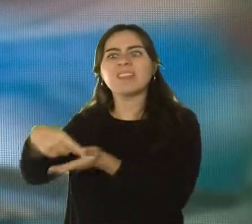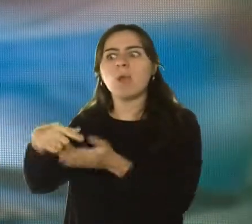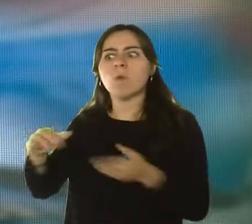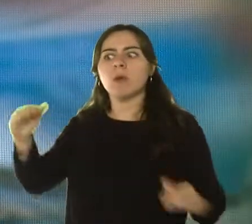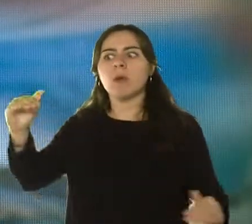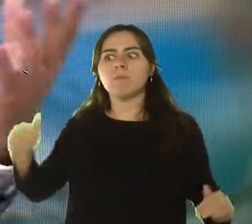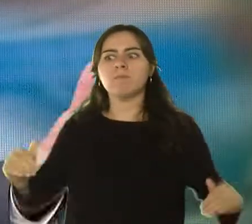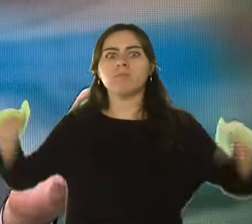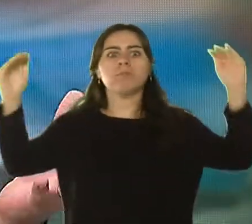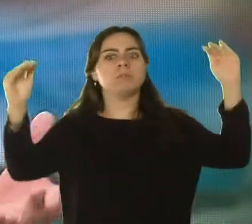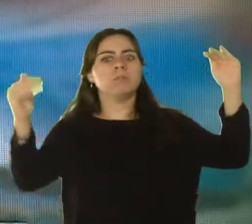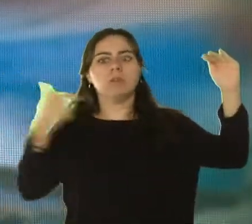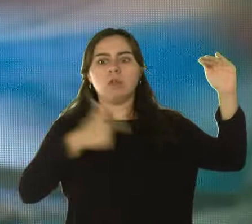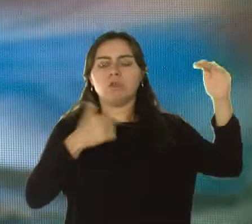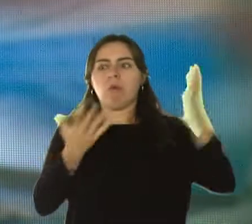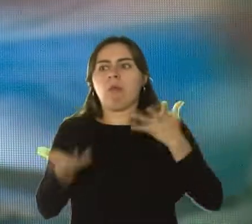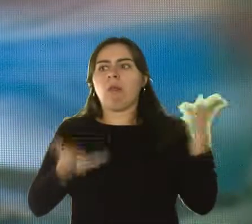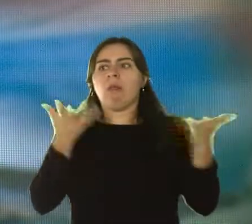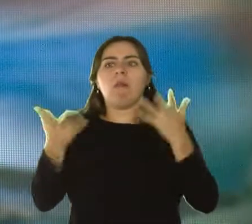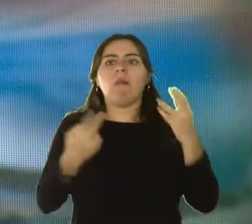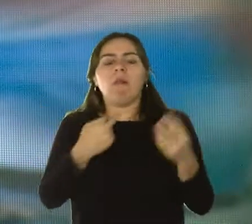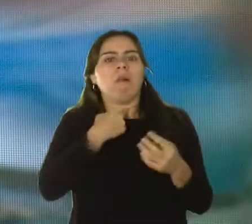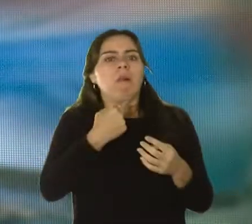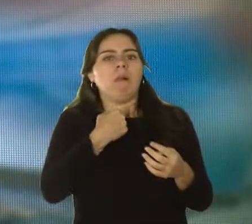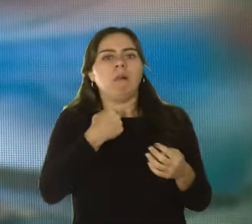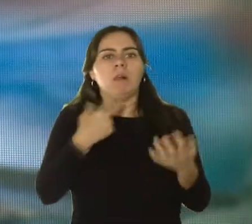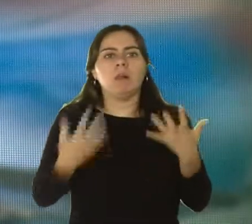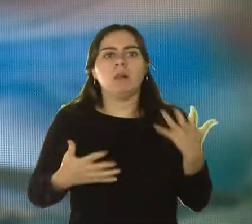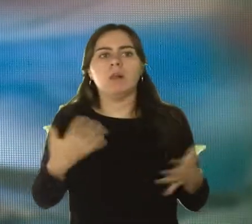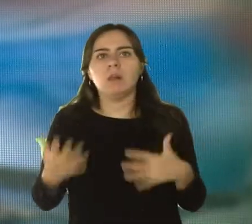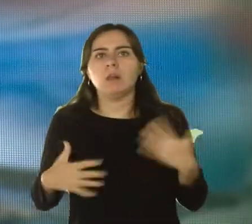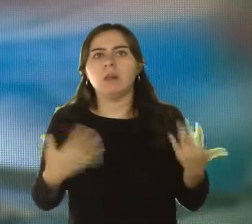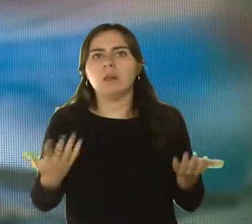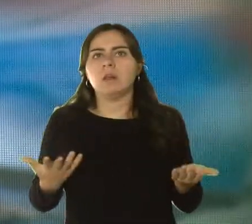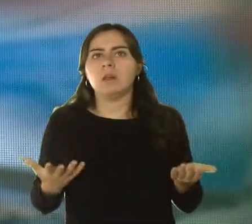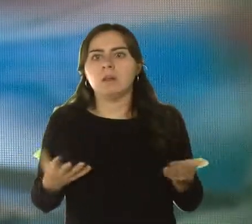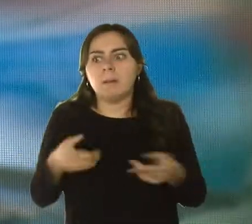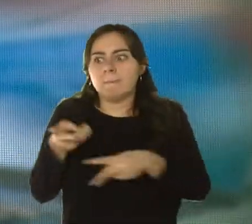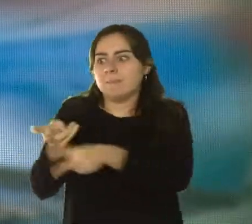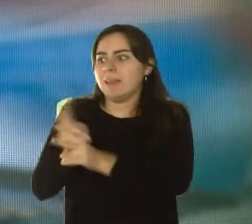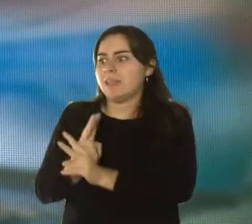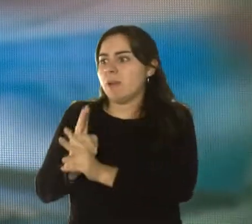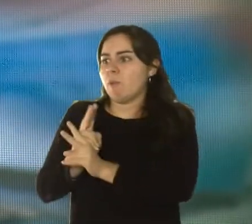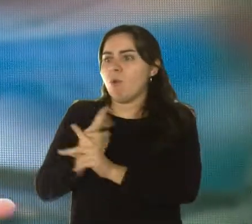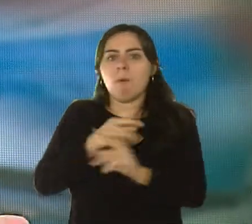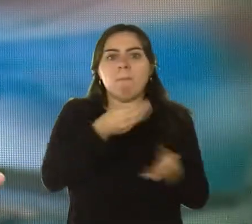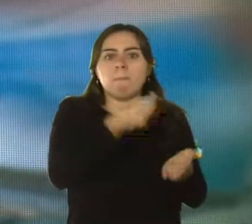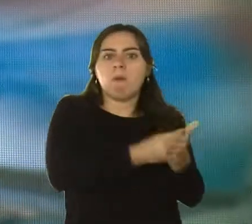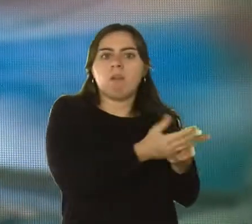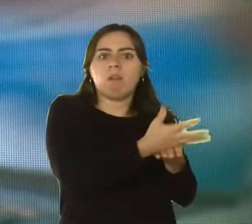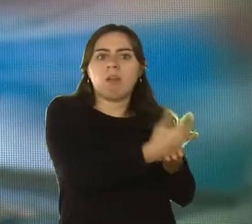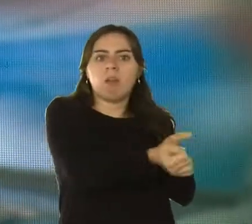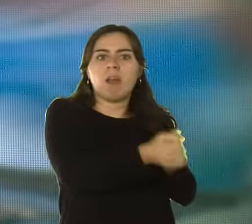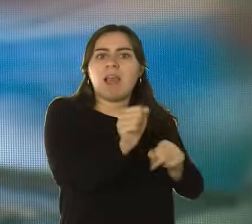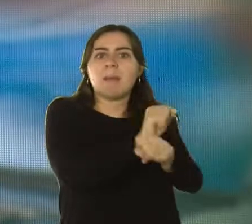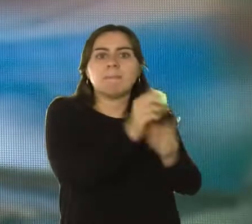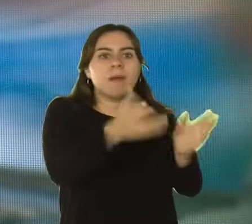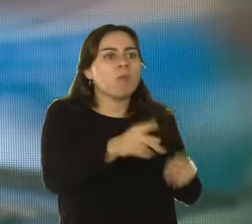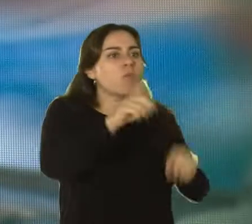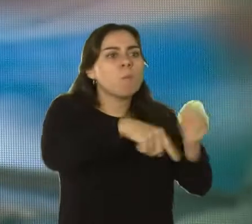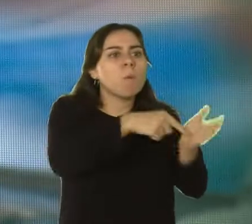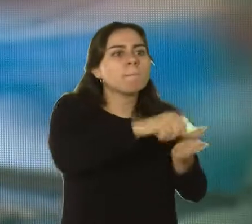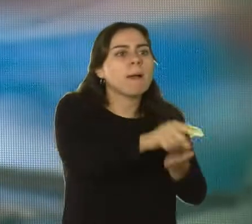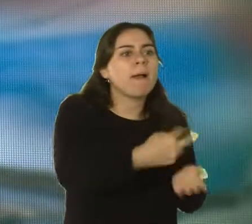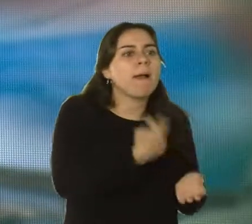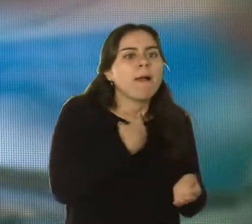y ahora no me condonaron el PPP, tengo el préstamo, ya no me queda, no puedo pagar los empleados, he tenido